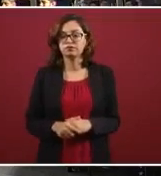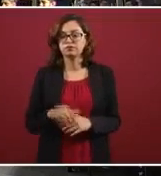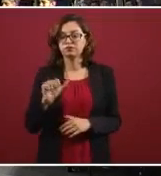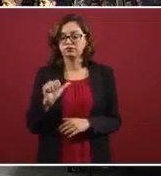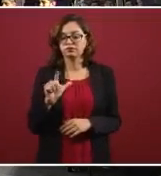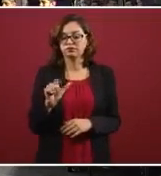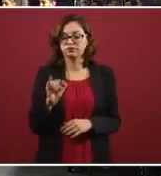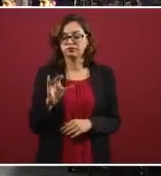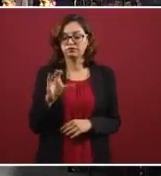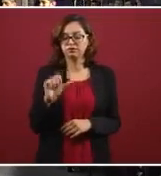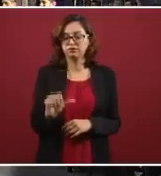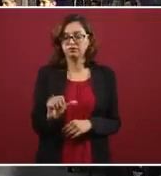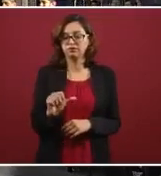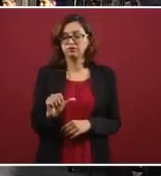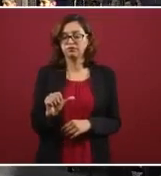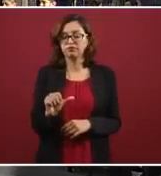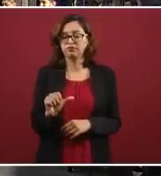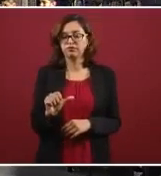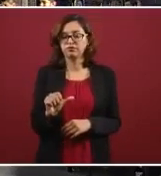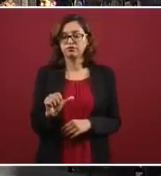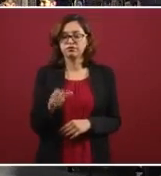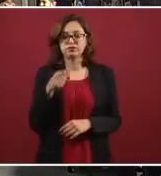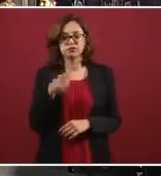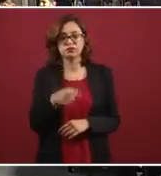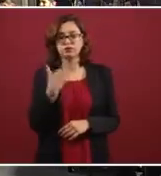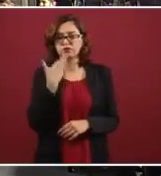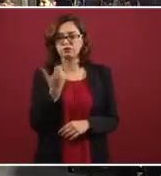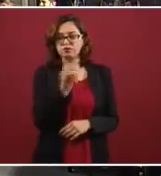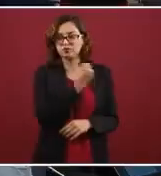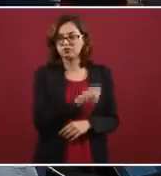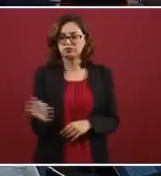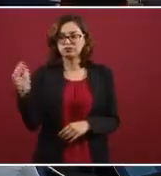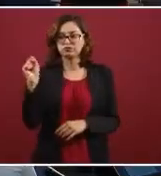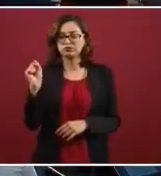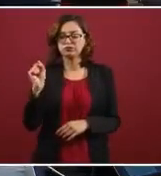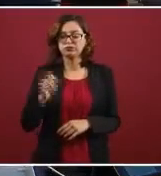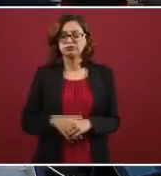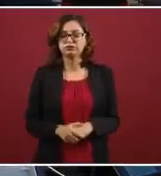Alicia, que es extraordinaria,